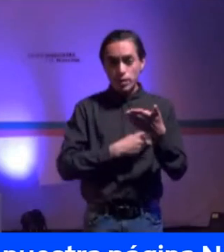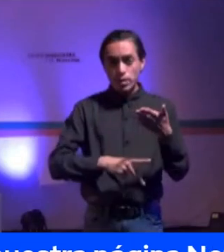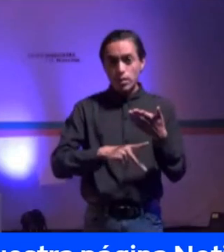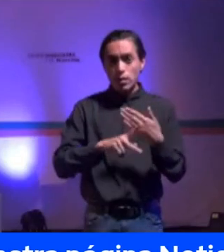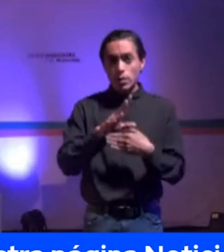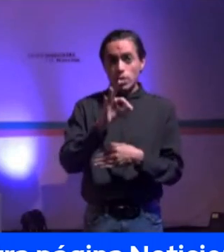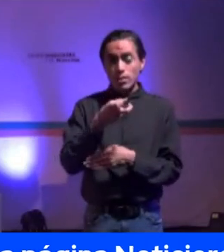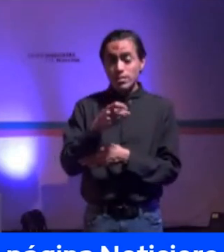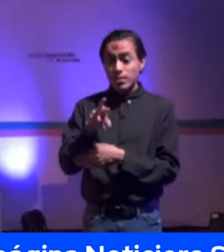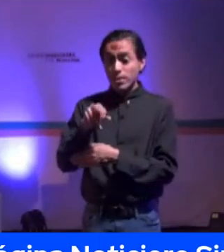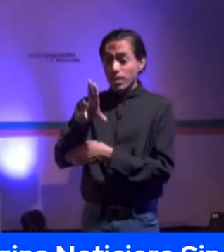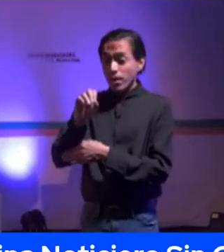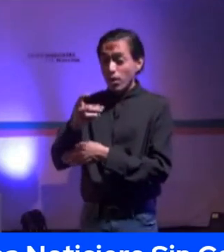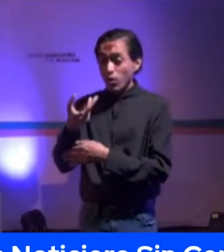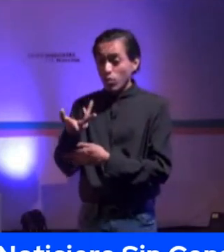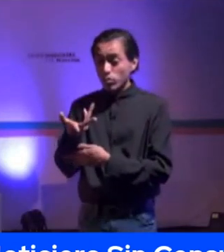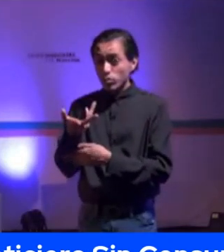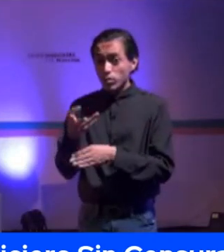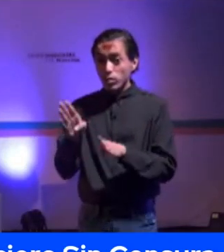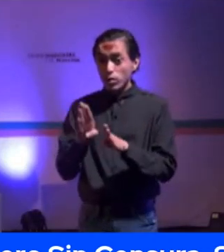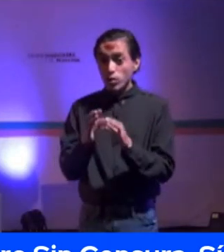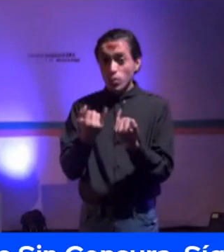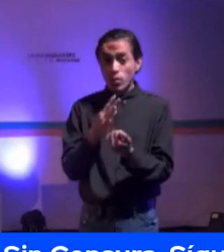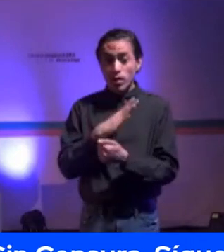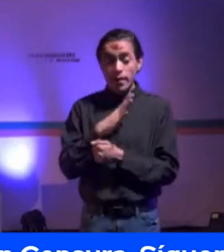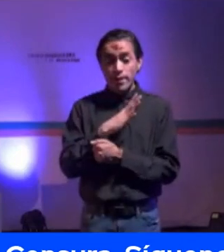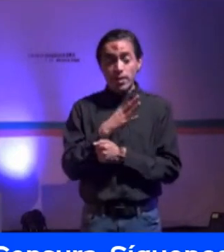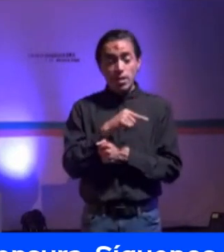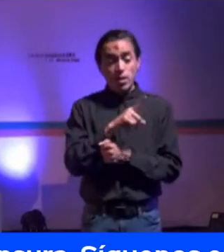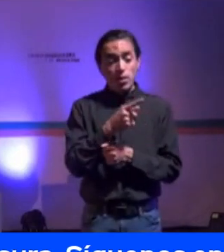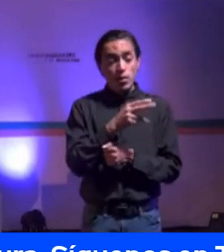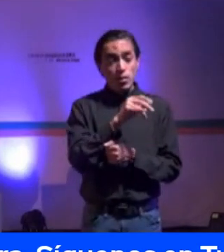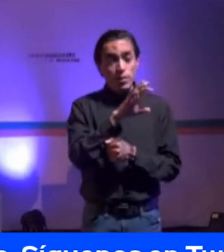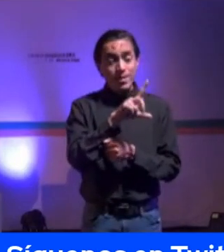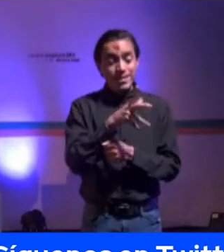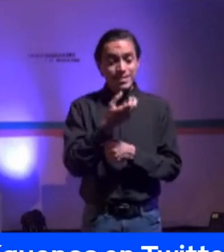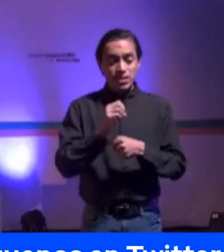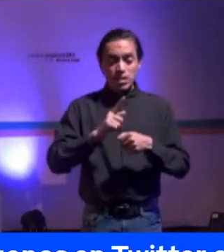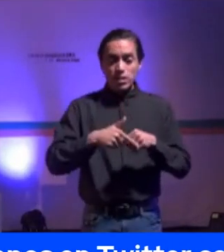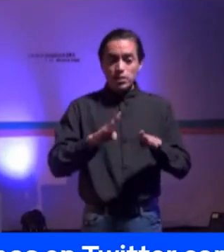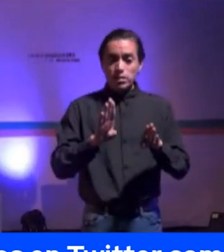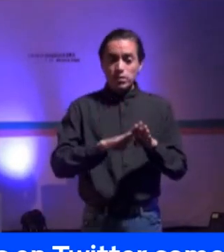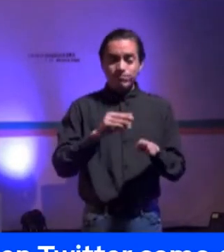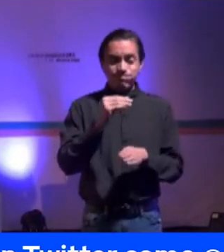Es increíble, ¿no? Que Bloomberg se ha vuelto el basurero de Televisa.